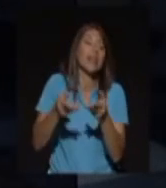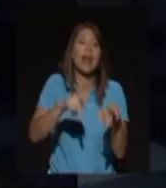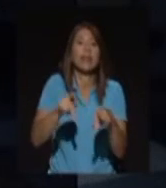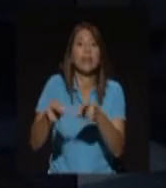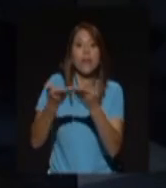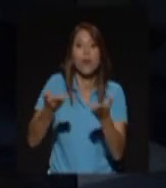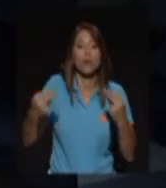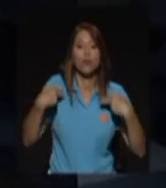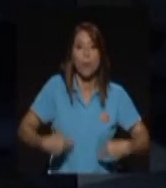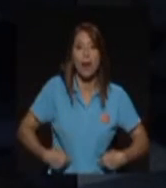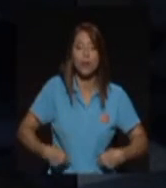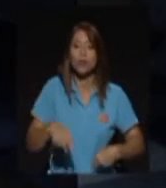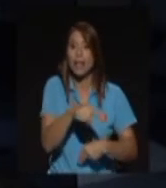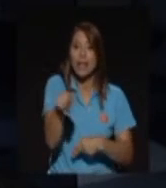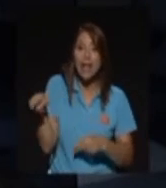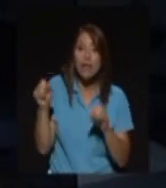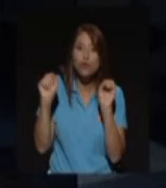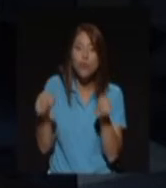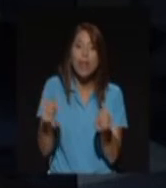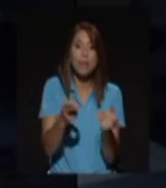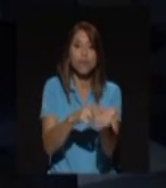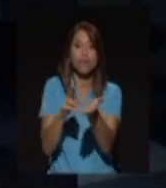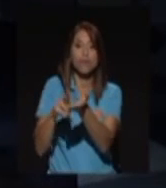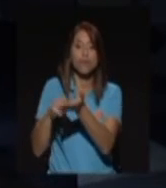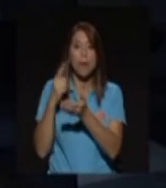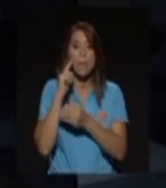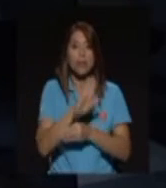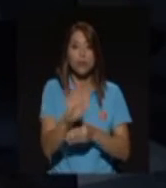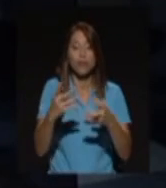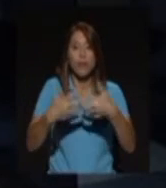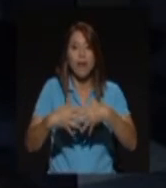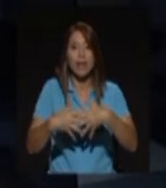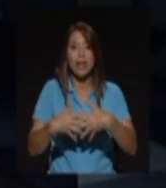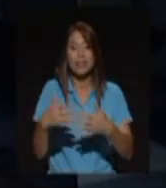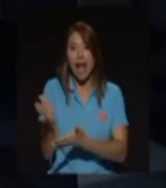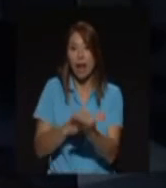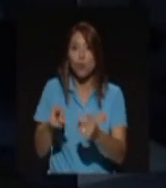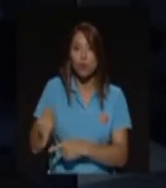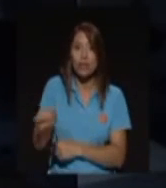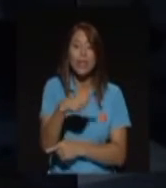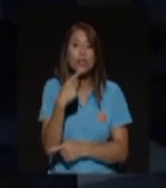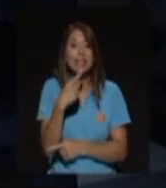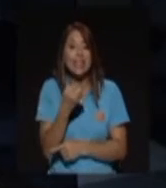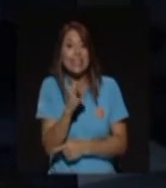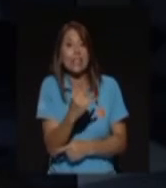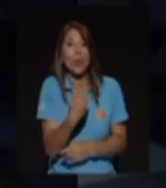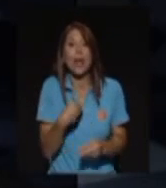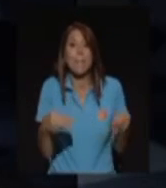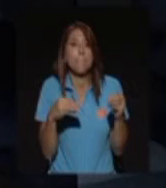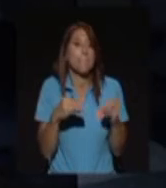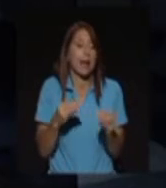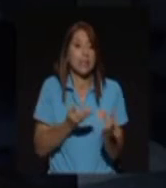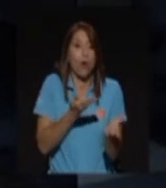que ellos pueden incorporar en sus fábricas, ¿verdad? Es más, algunos de ellos dicen que si la oferta fuera mayor,